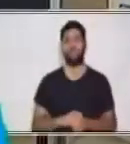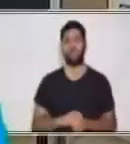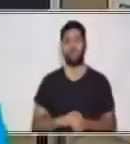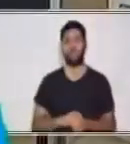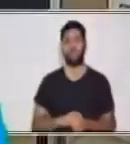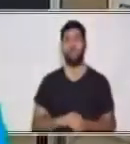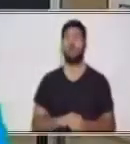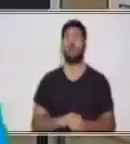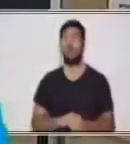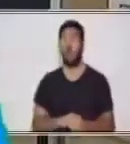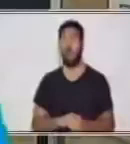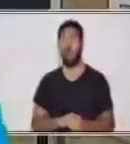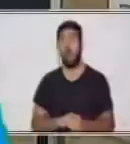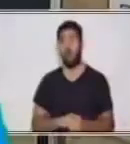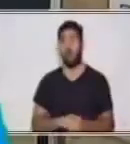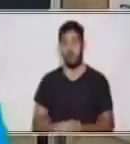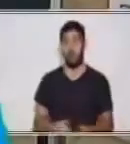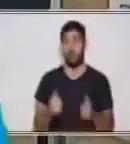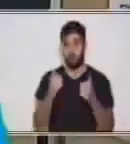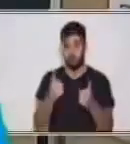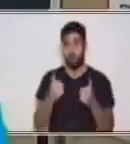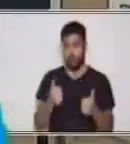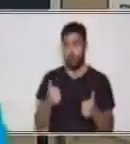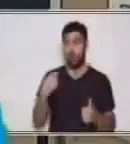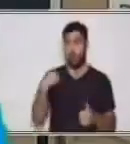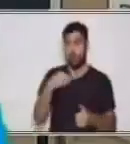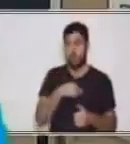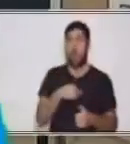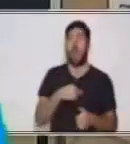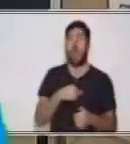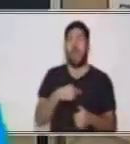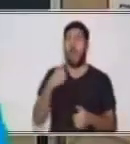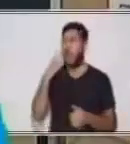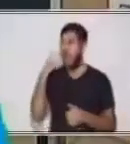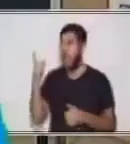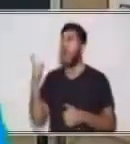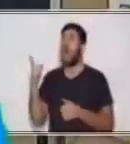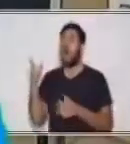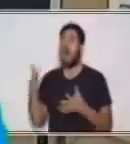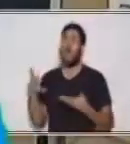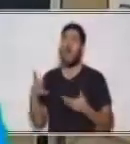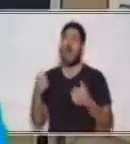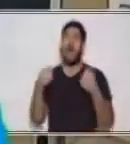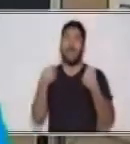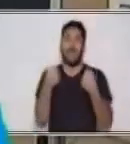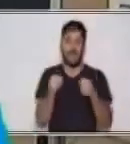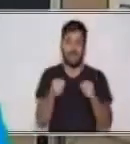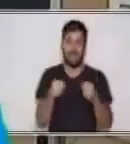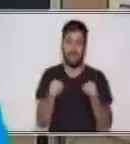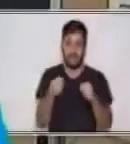Muy bien. Nos permitió hacer